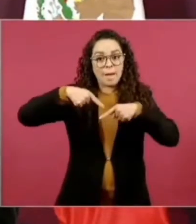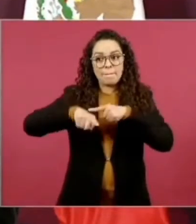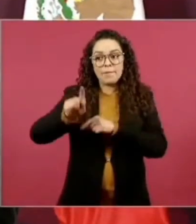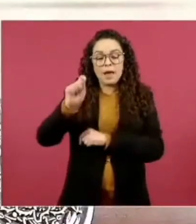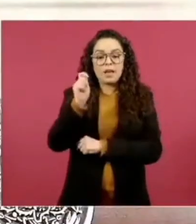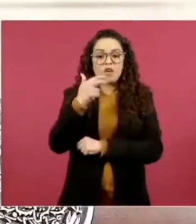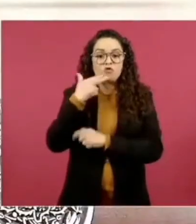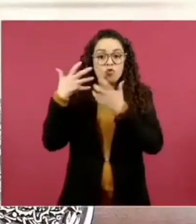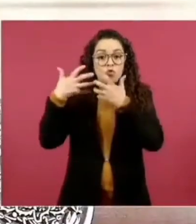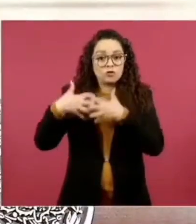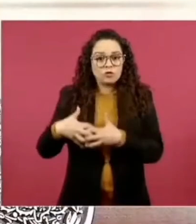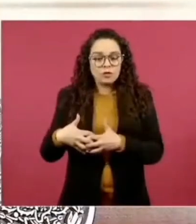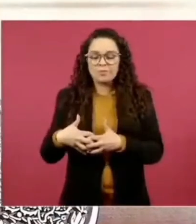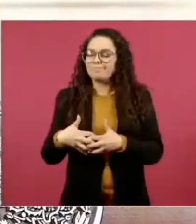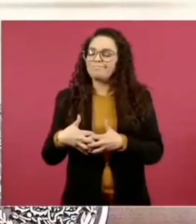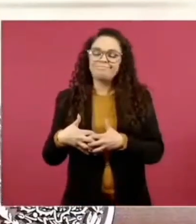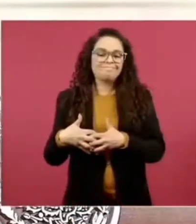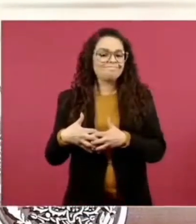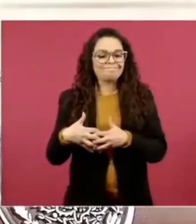no iba a ser